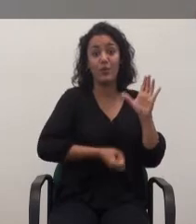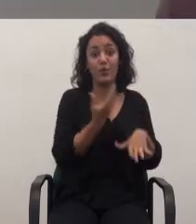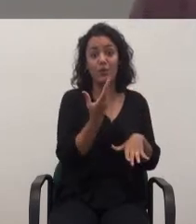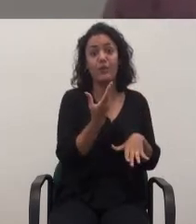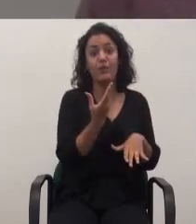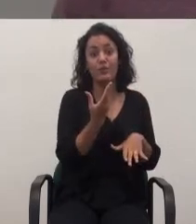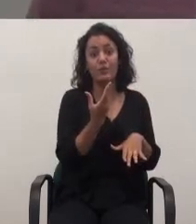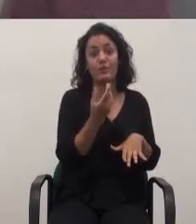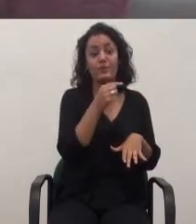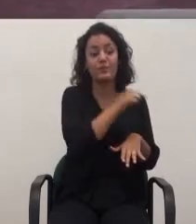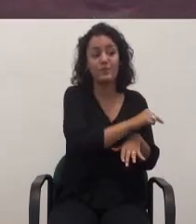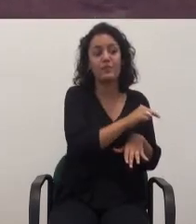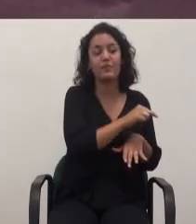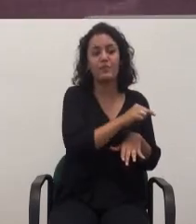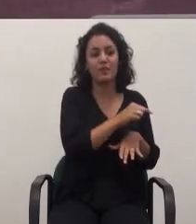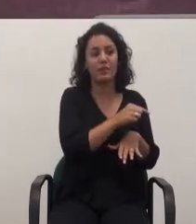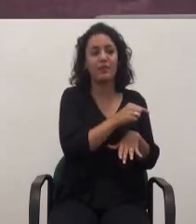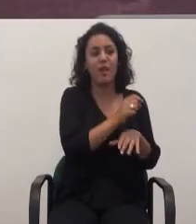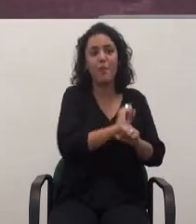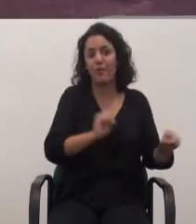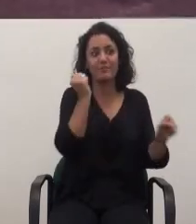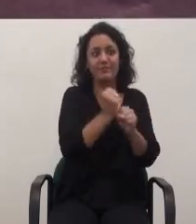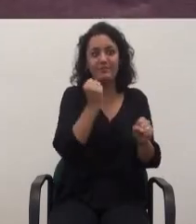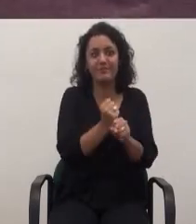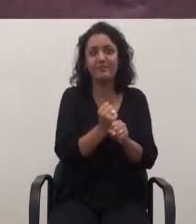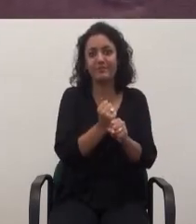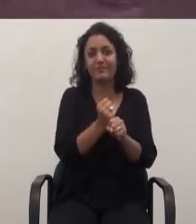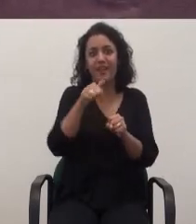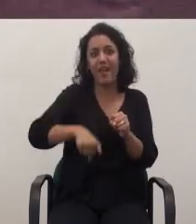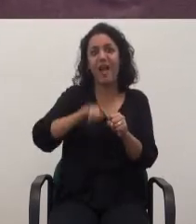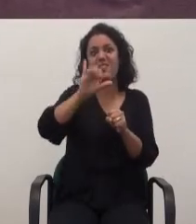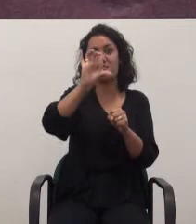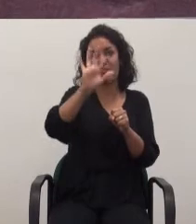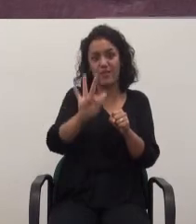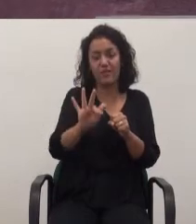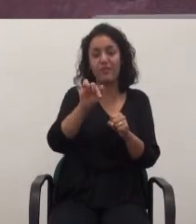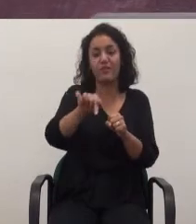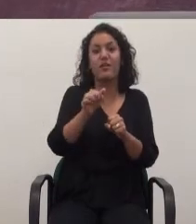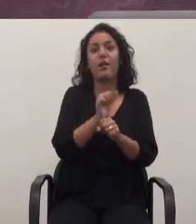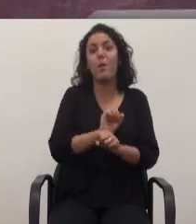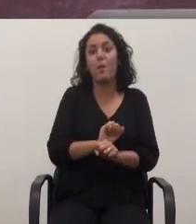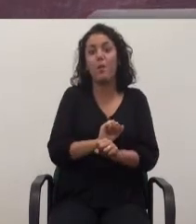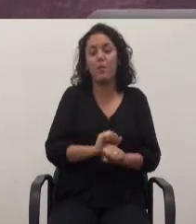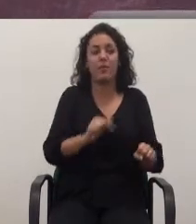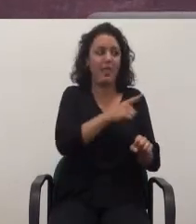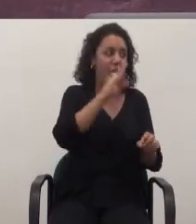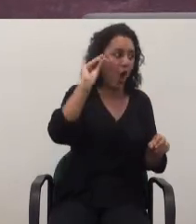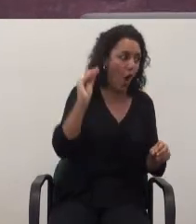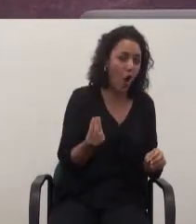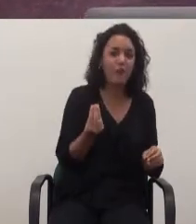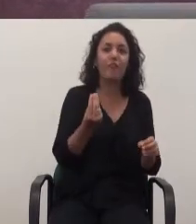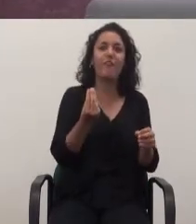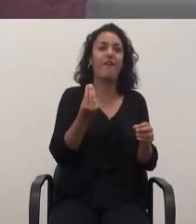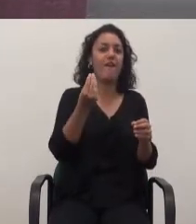que va a poner este ICEF en muchos mejores caminos, o sea, con una vitalidad joven, con